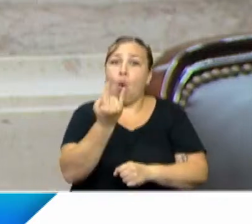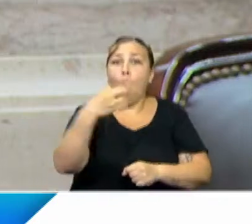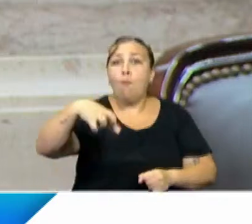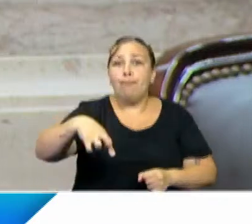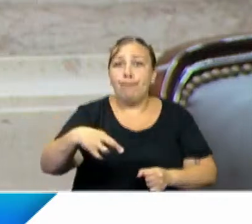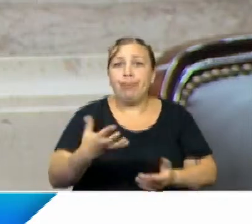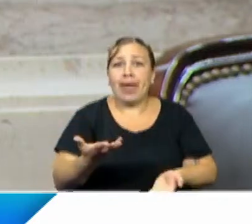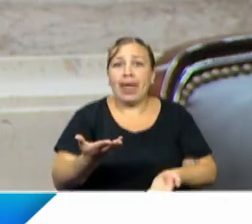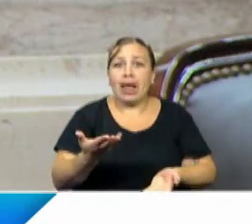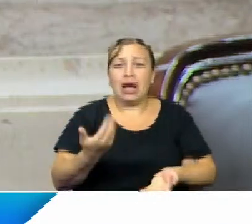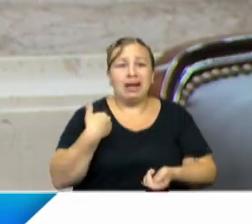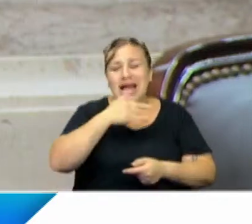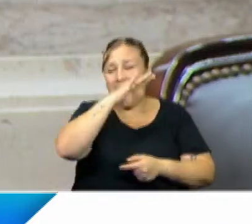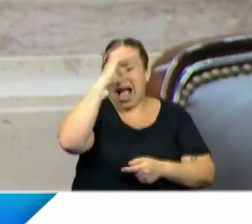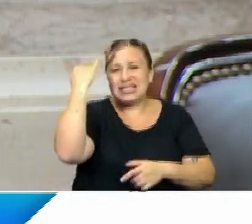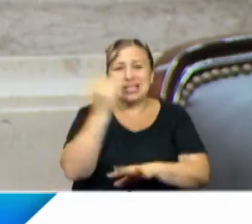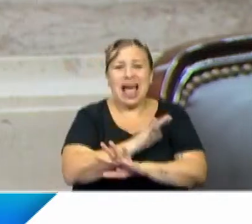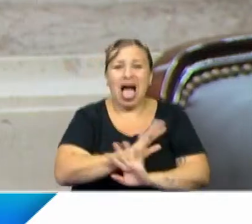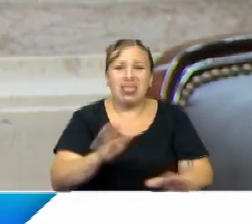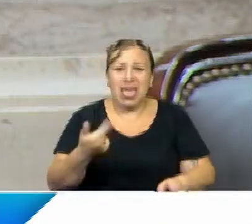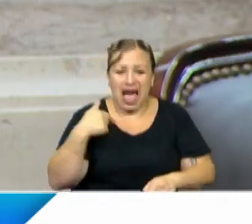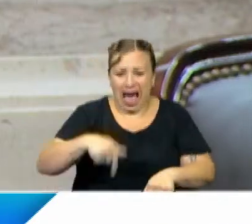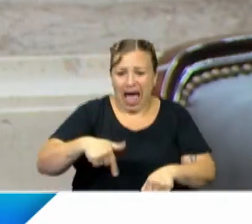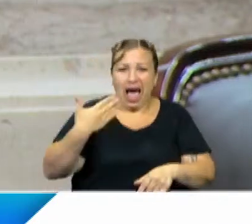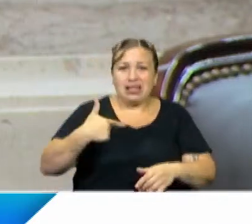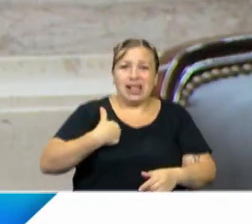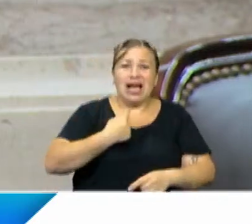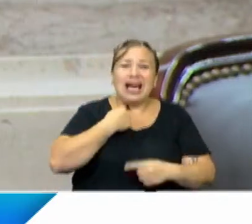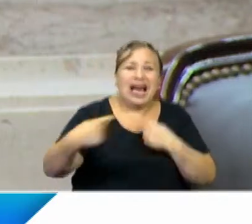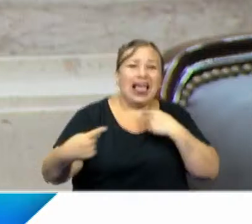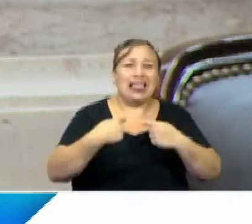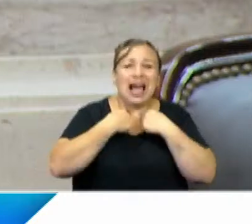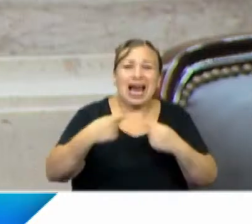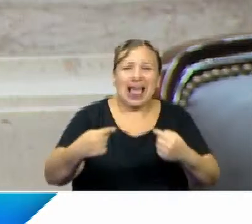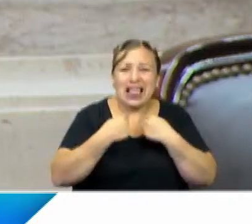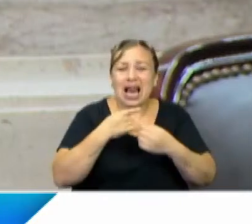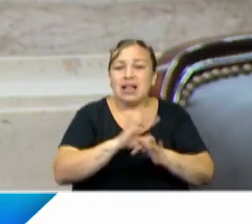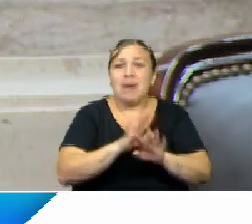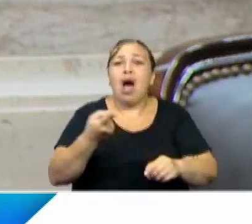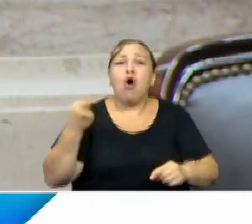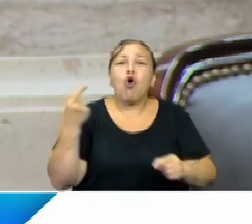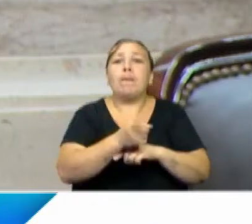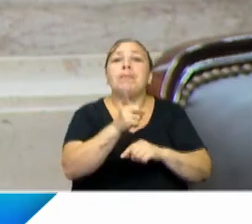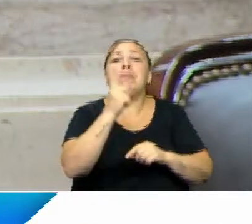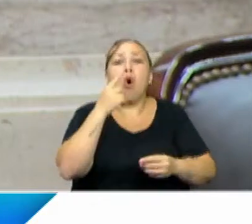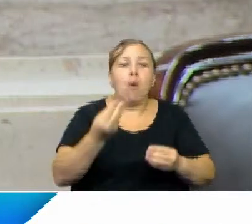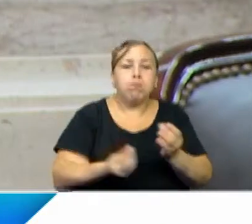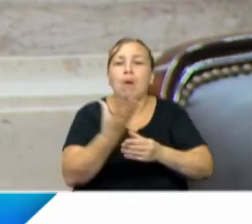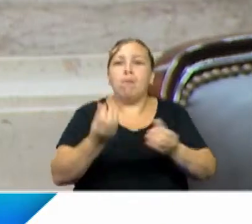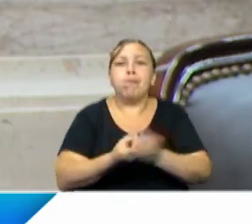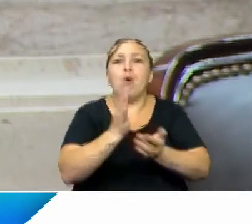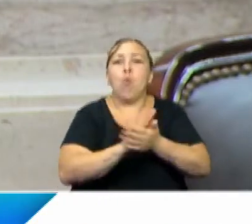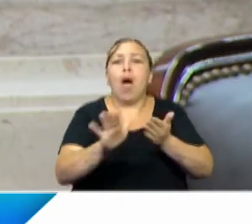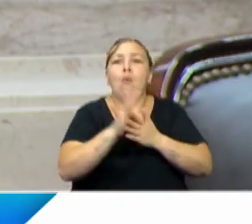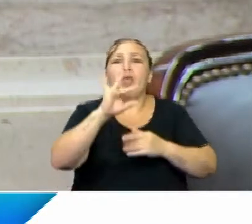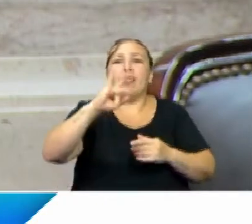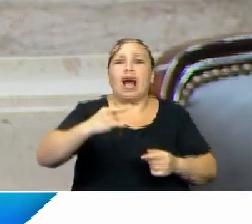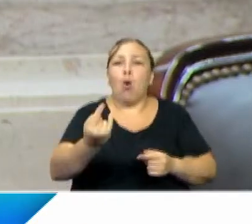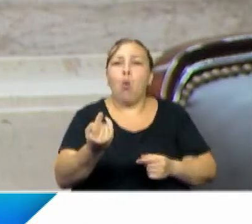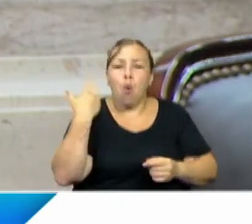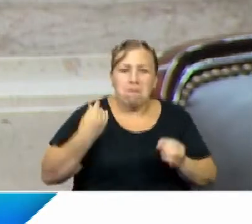Patria nos cansábamos de gritar en estas bancas que era una locura y un atropello la fábrica de decretos de necesidad y urgencia. Y ahora eso no